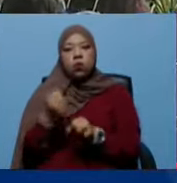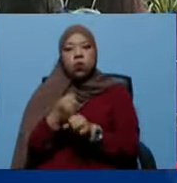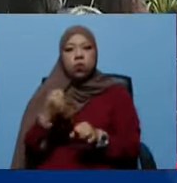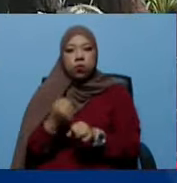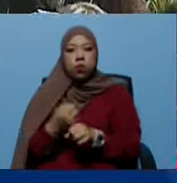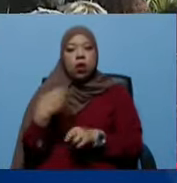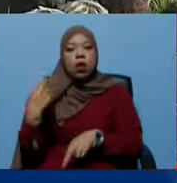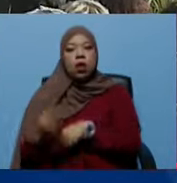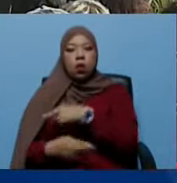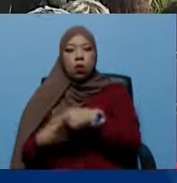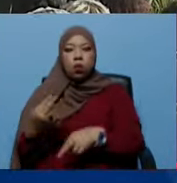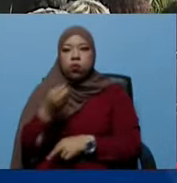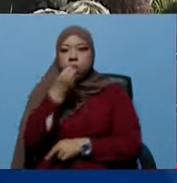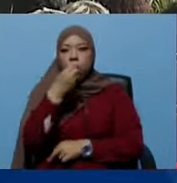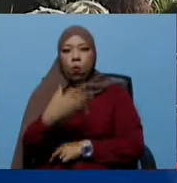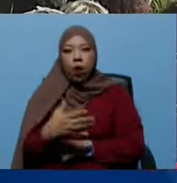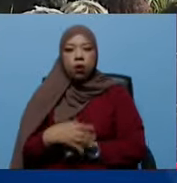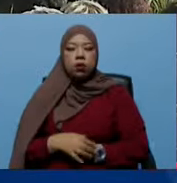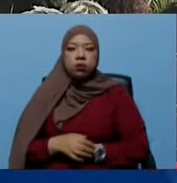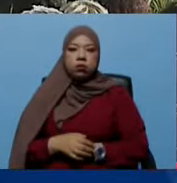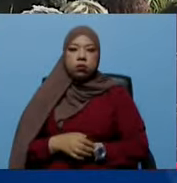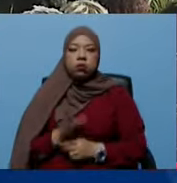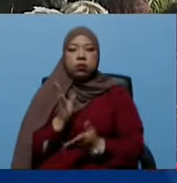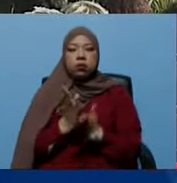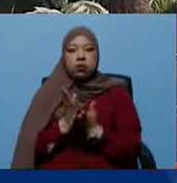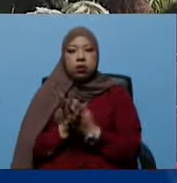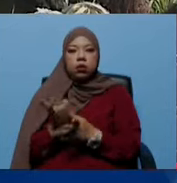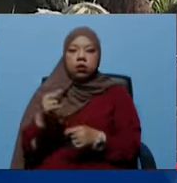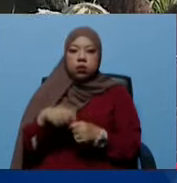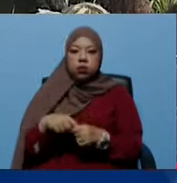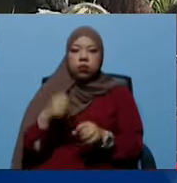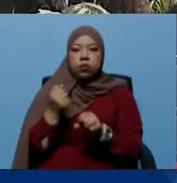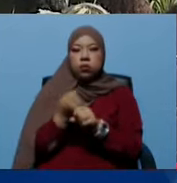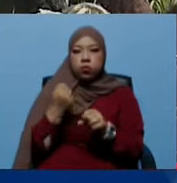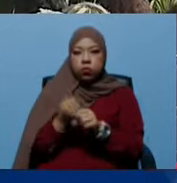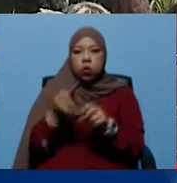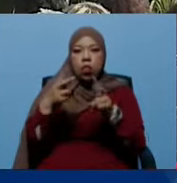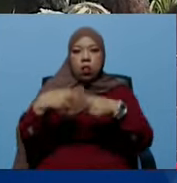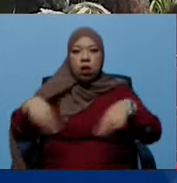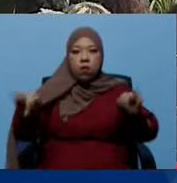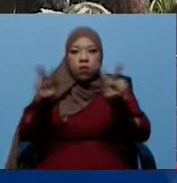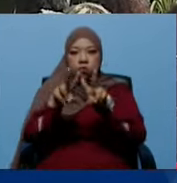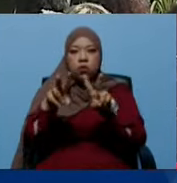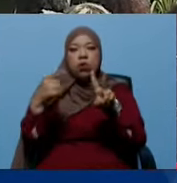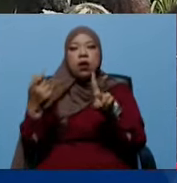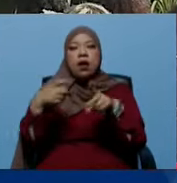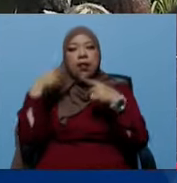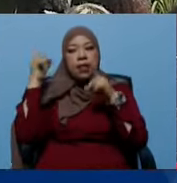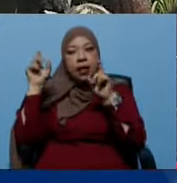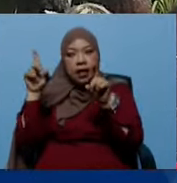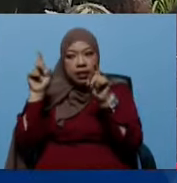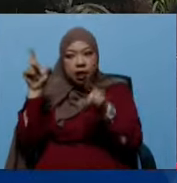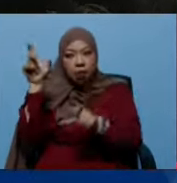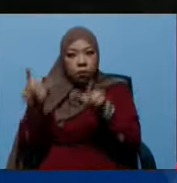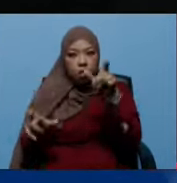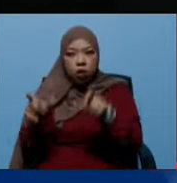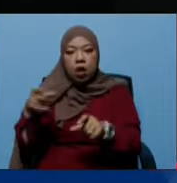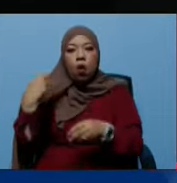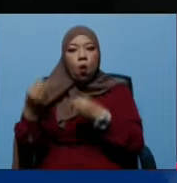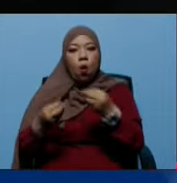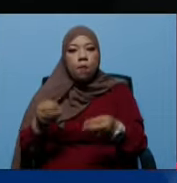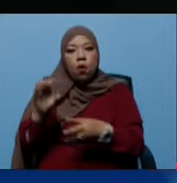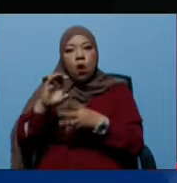la revolución de la calidad, de los contenidos, de los valores, de la pedagogía, de la